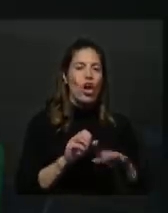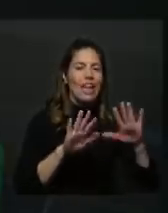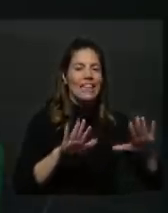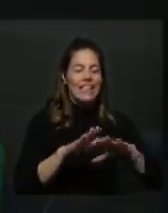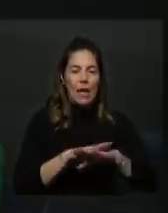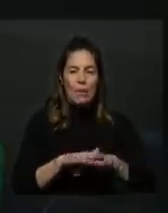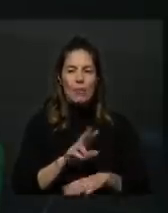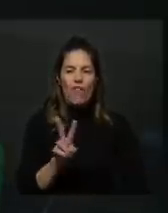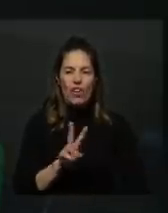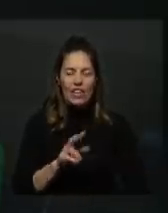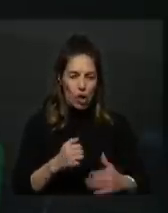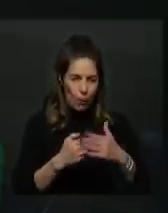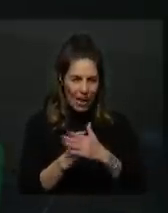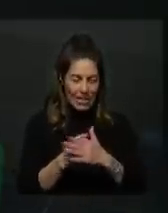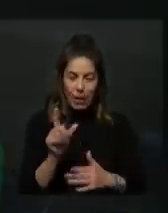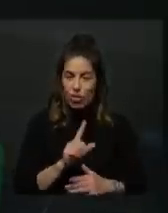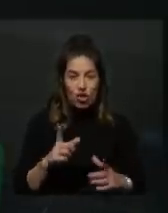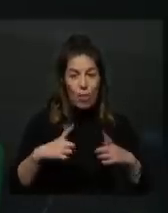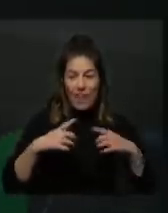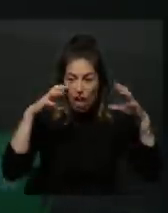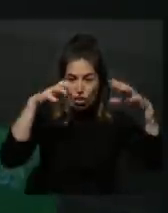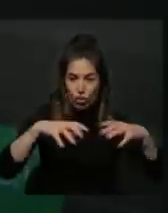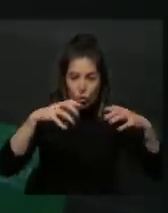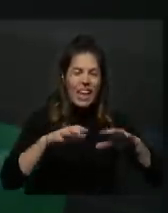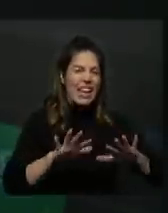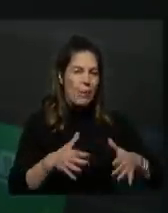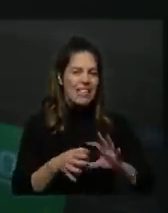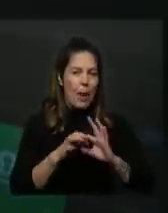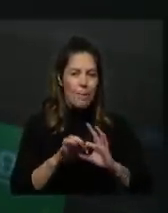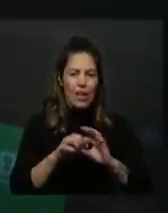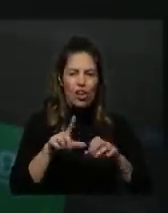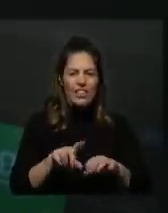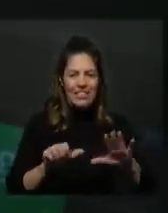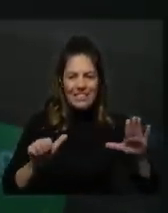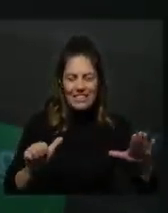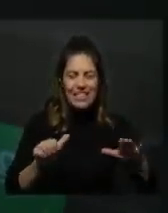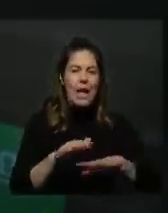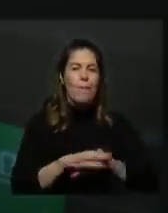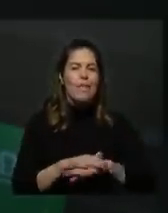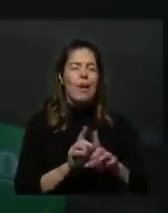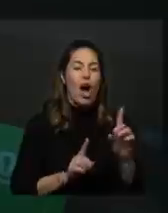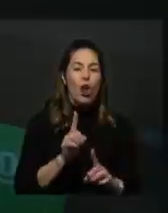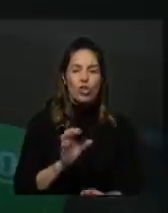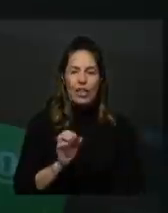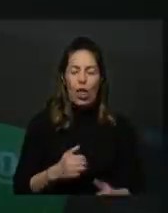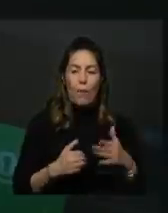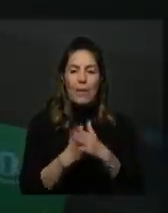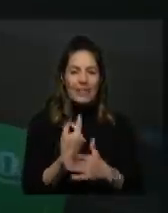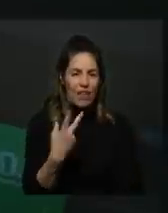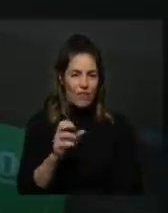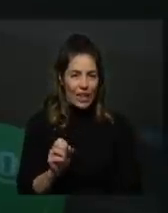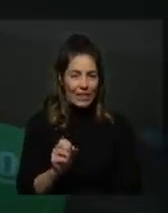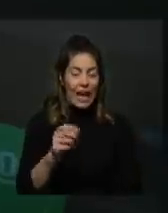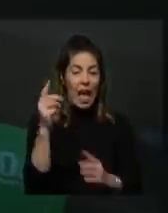mínima 22 la máxima sin previsión de lluvias que pase el miércoles 16 y la mínima será de 11 grados 20 y la máxima y tormentas